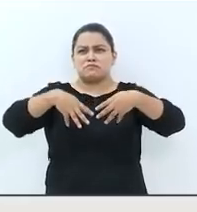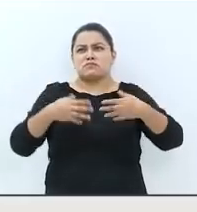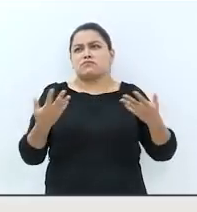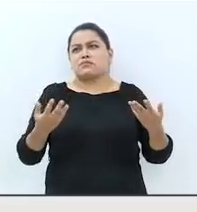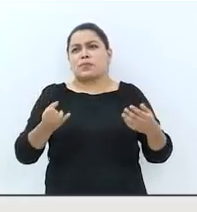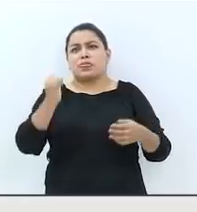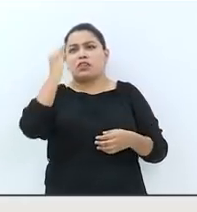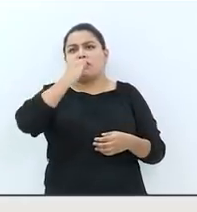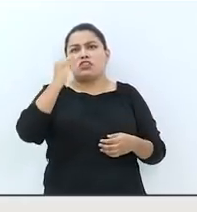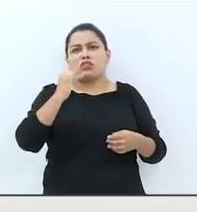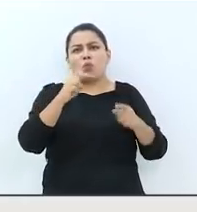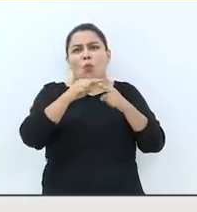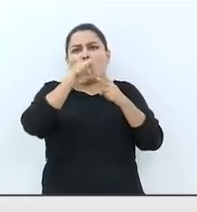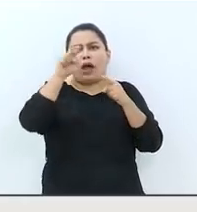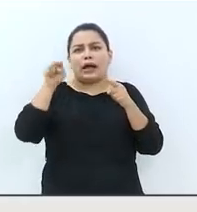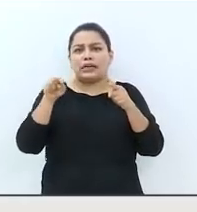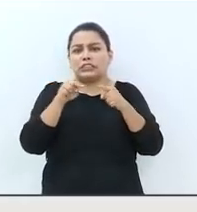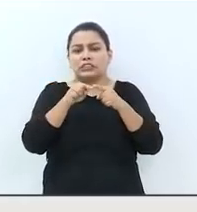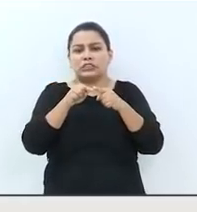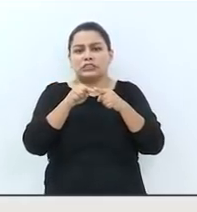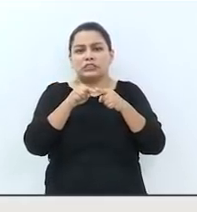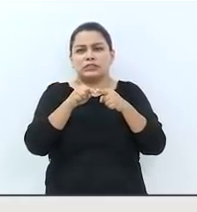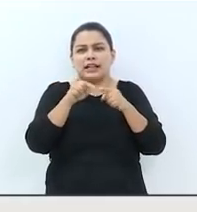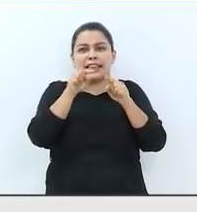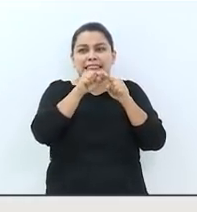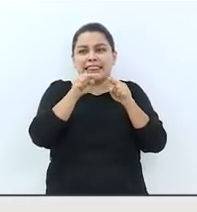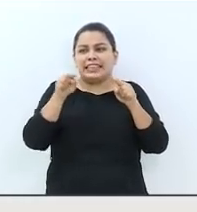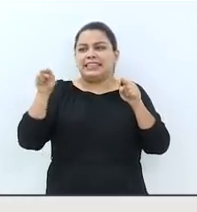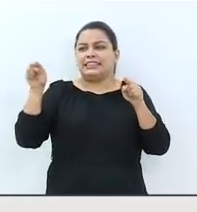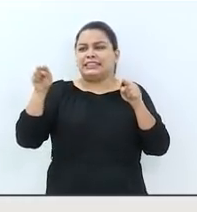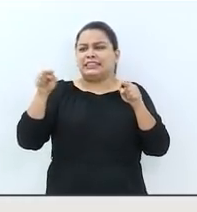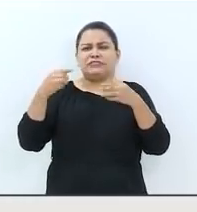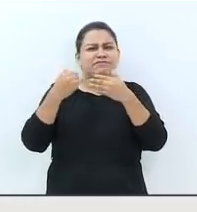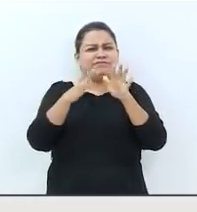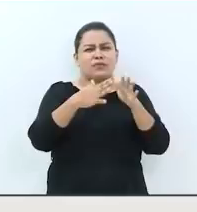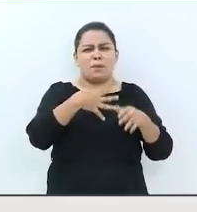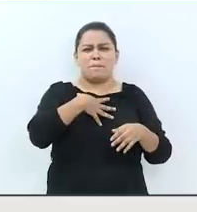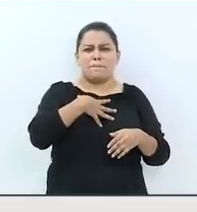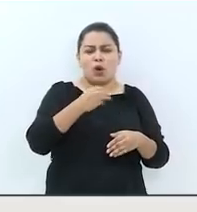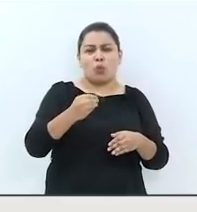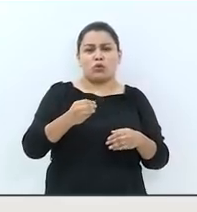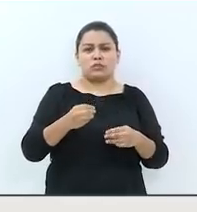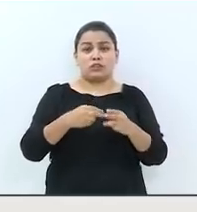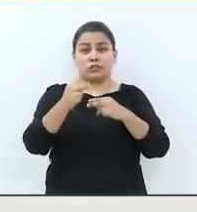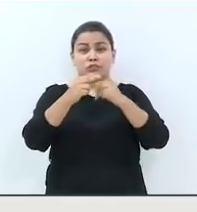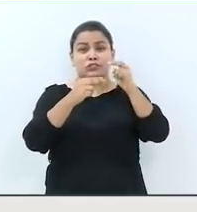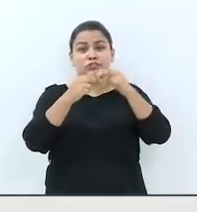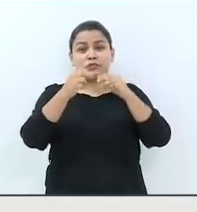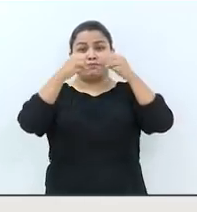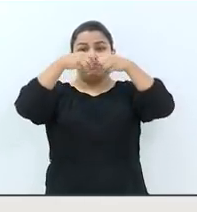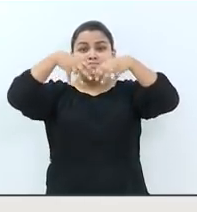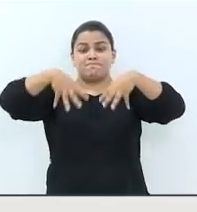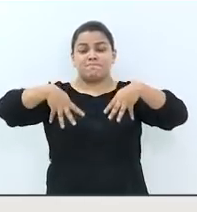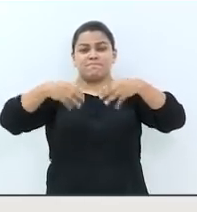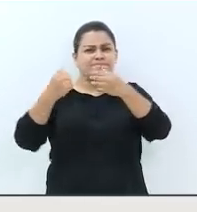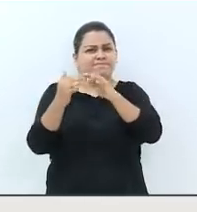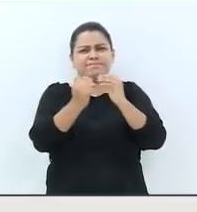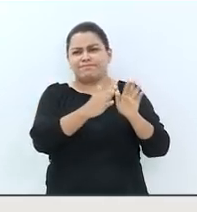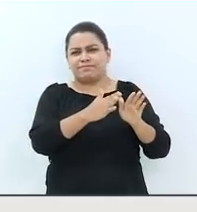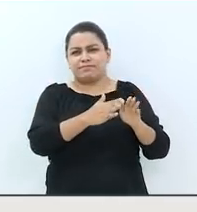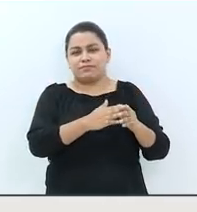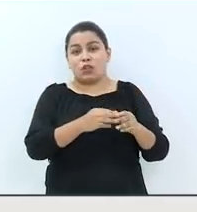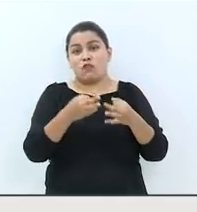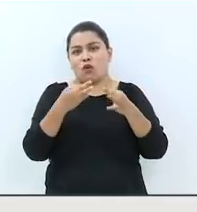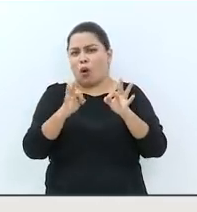diagramas, con cuadritos, con líneas, etc. A mí me gusta construir estos esquemas, diagramas,